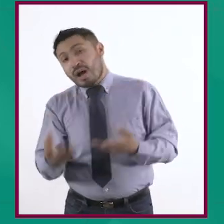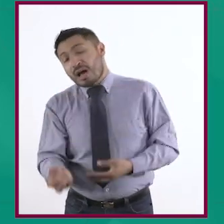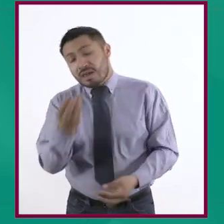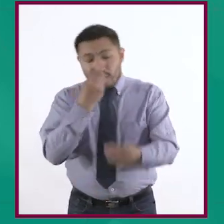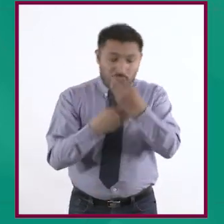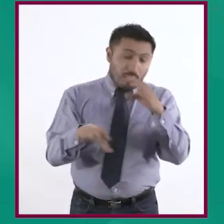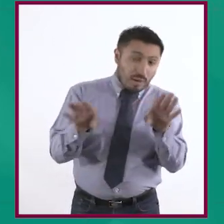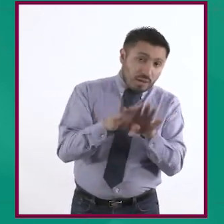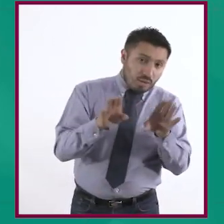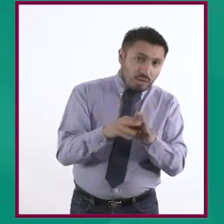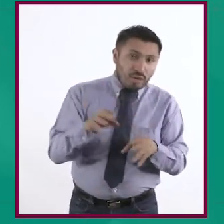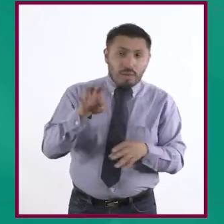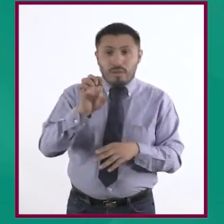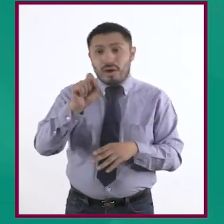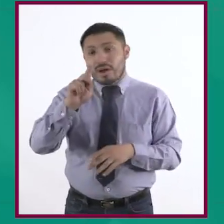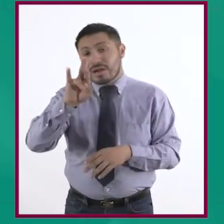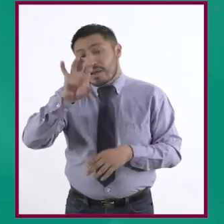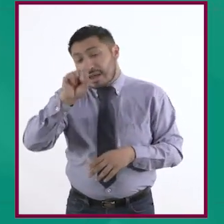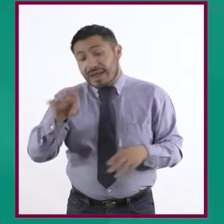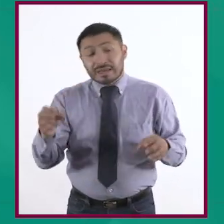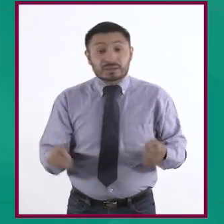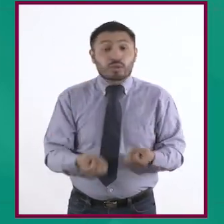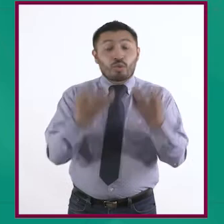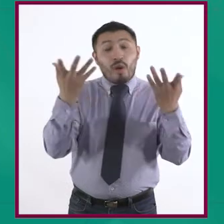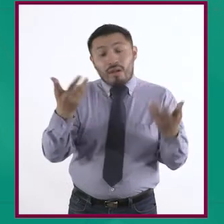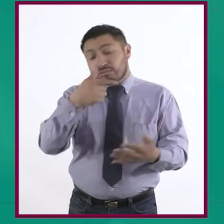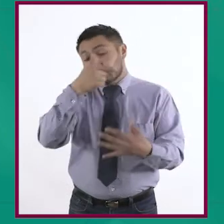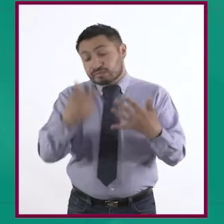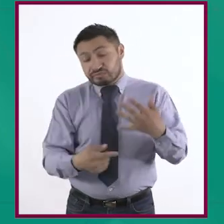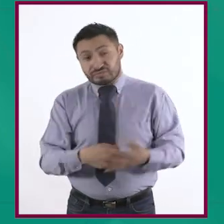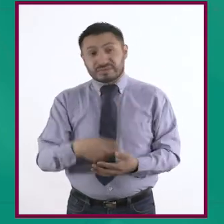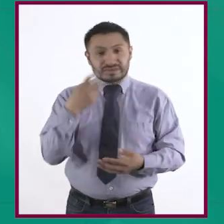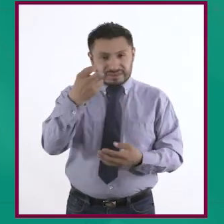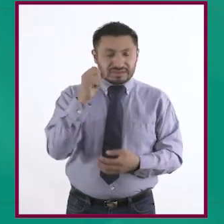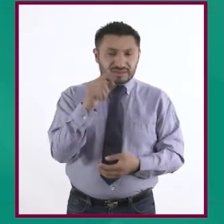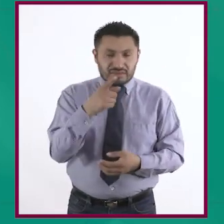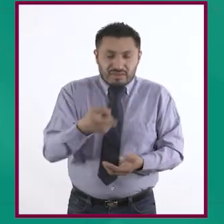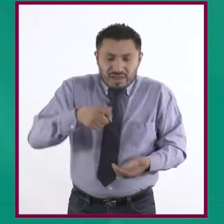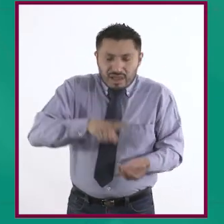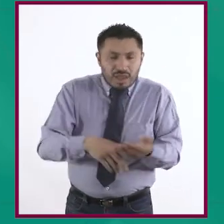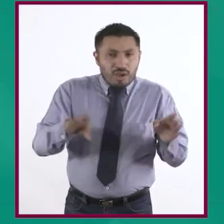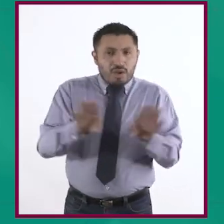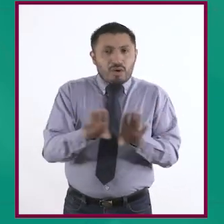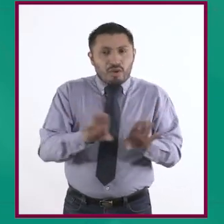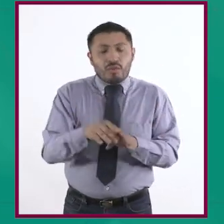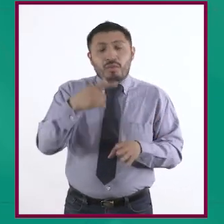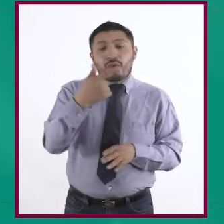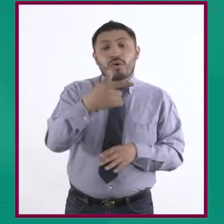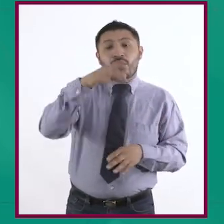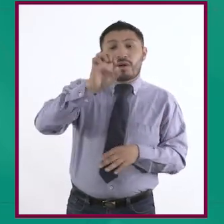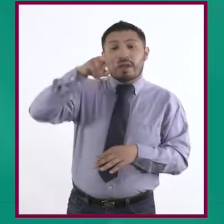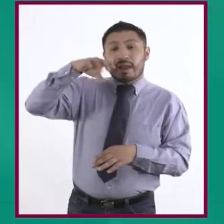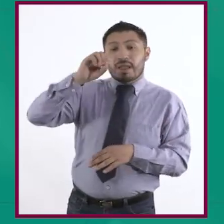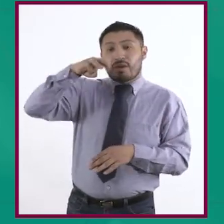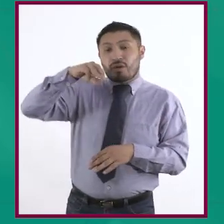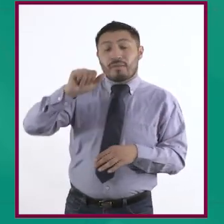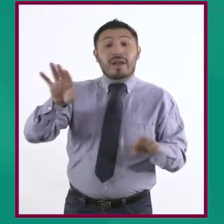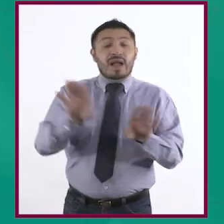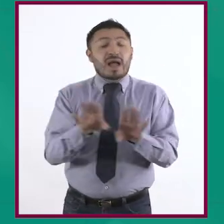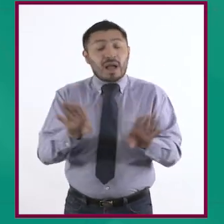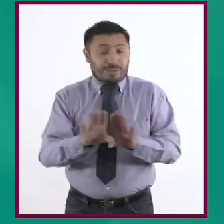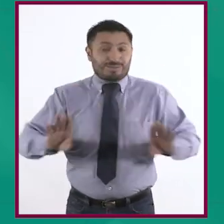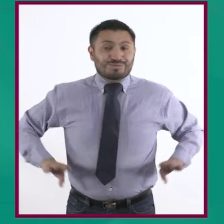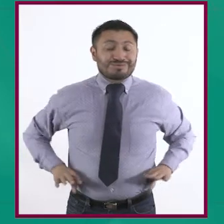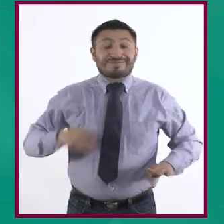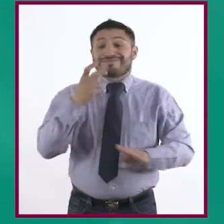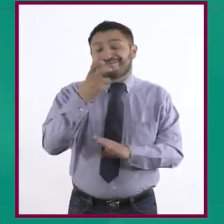fin. Y estos factores van a influenciar también en cómo se va a expresar nuestro genoma. Y ahí es algo que no